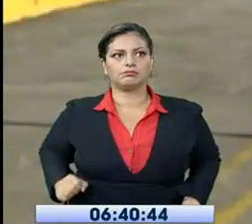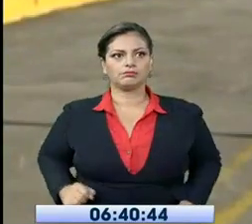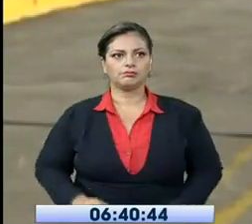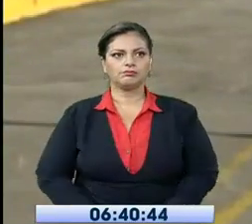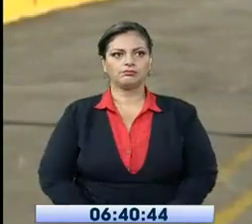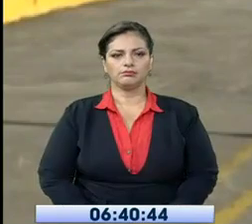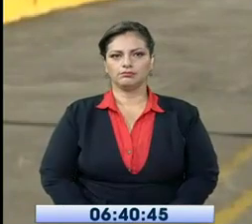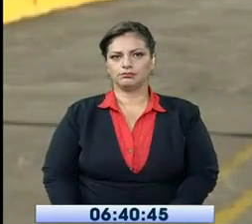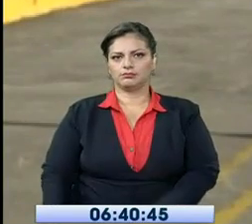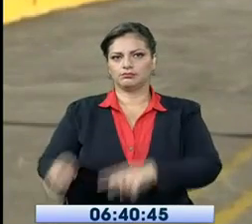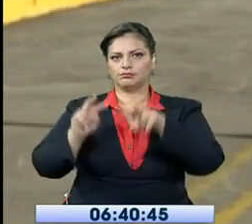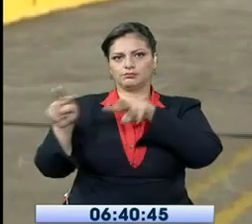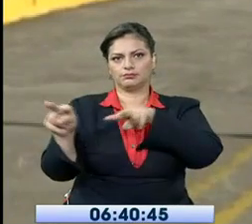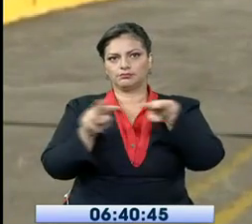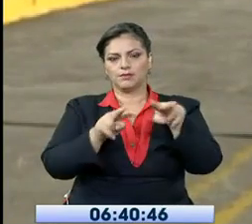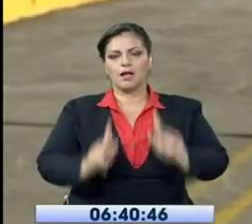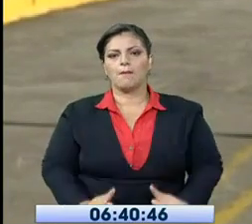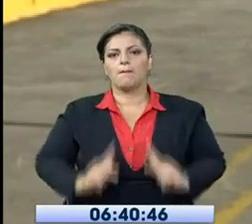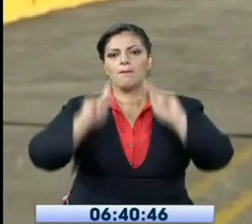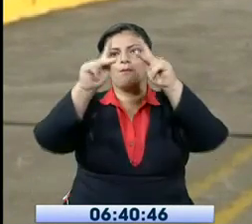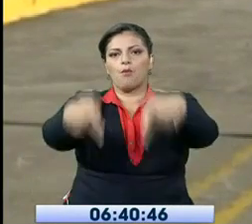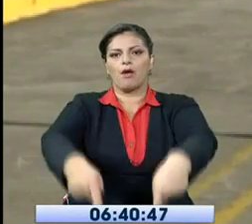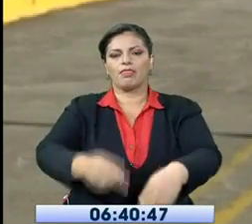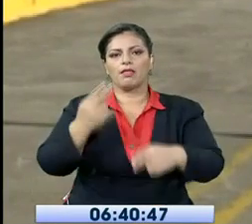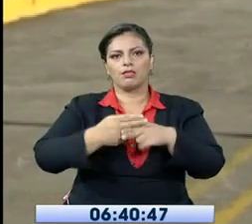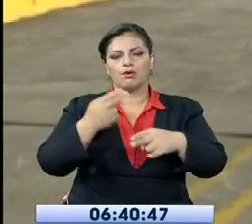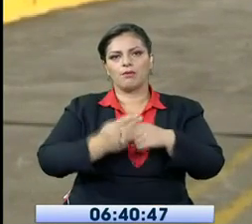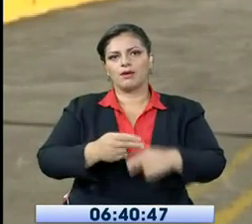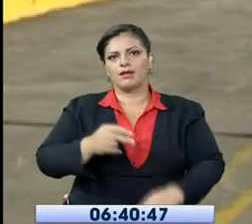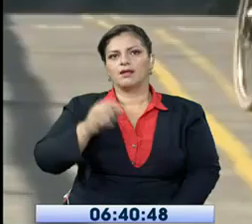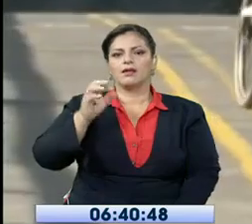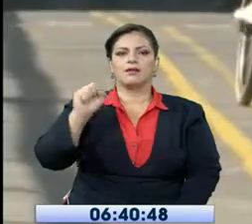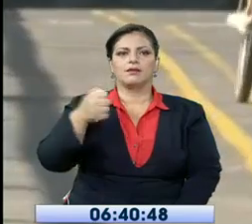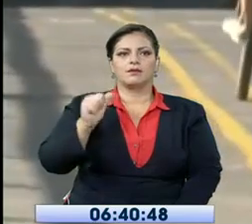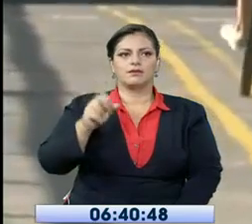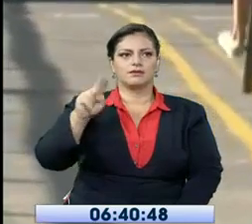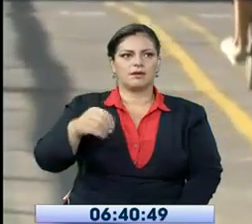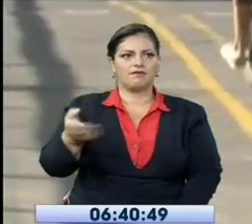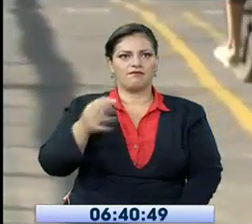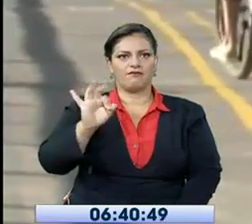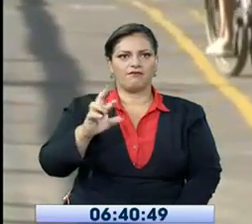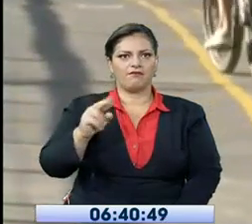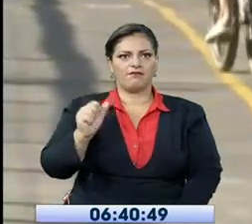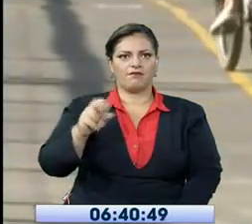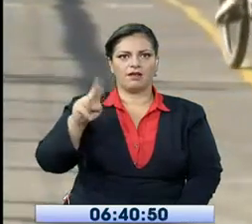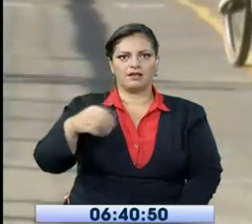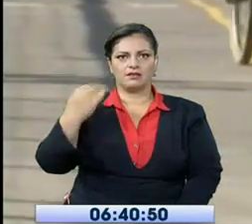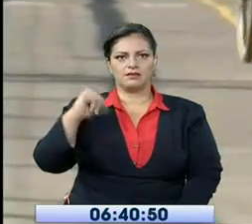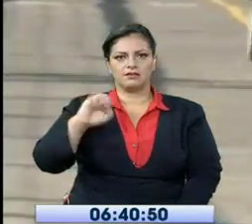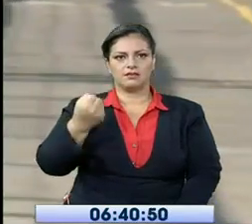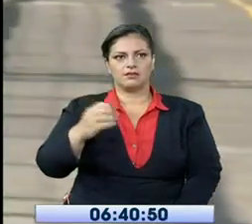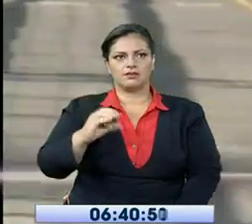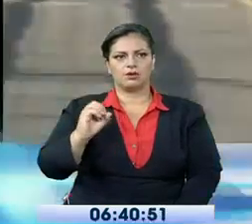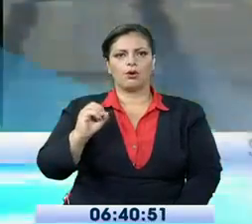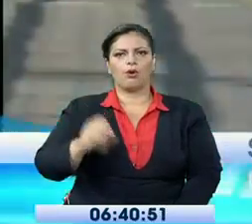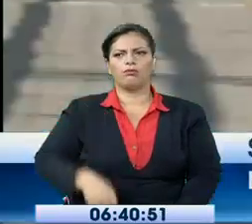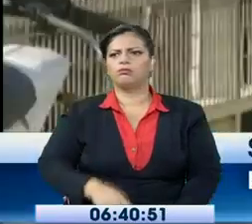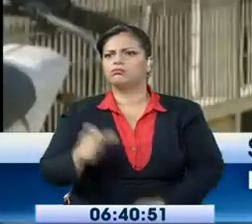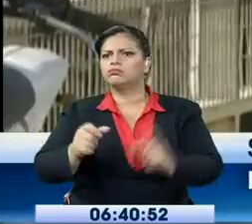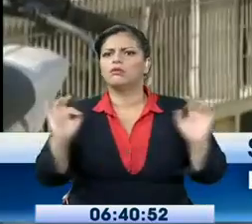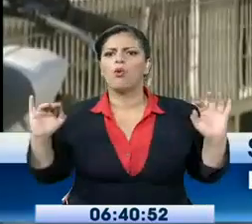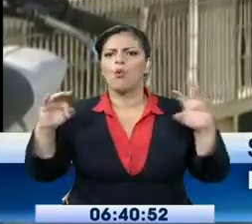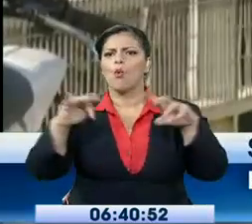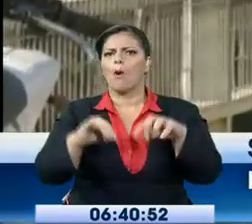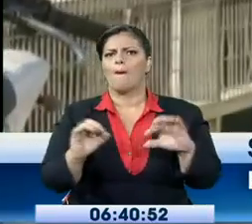Así luce el puente de San Francisco en Baños, Tungurahua, vacío, desolado y en algunos momentos visitado por personas